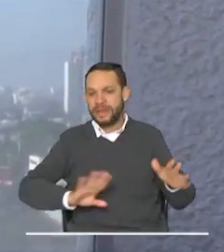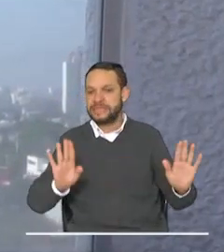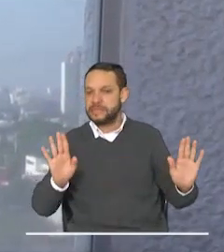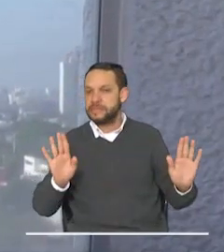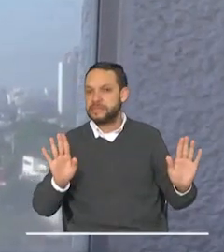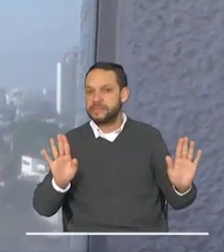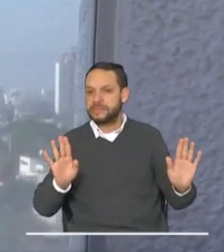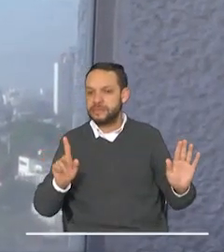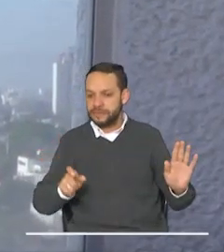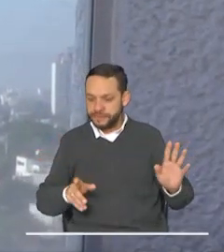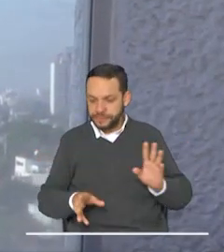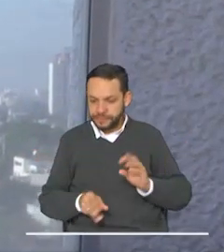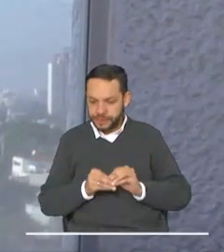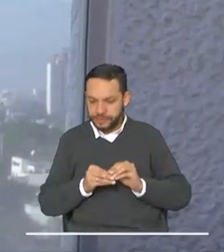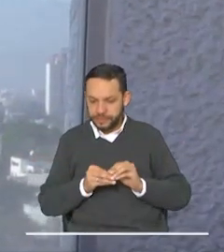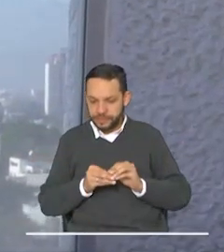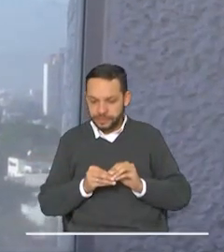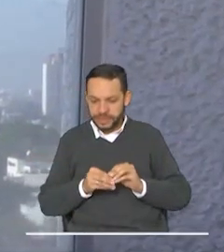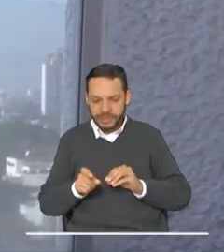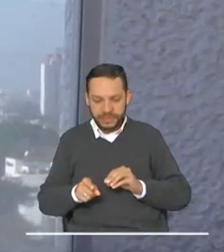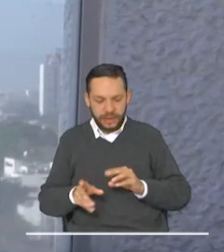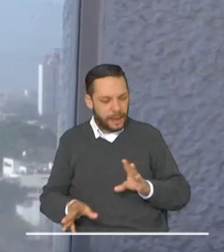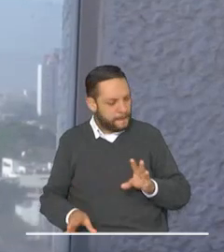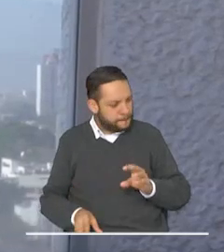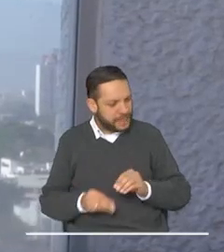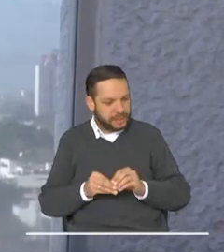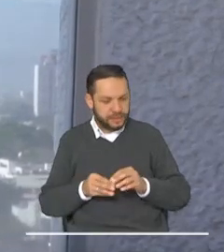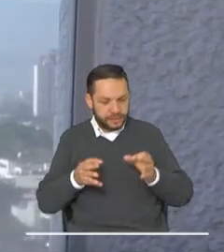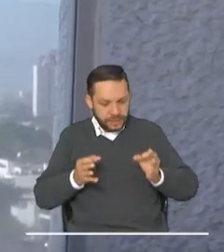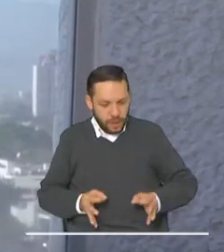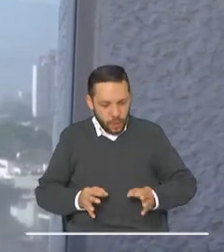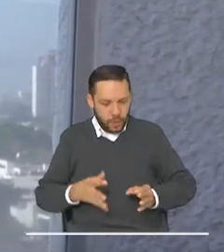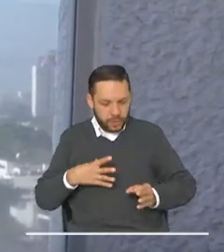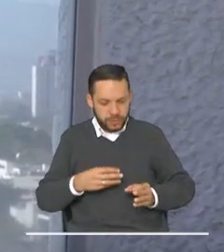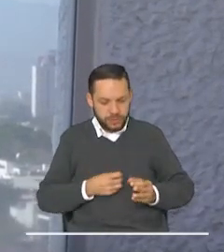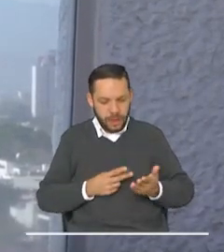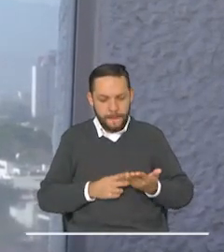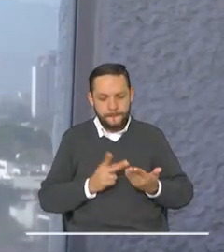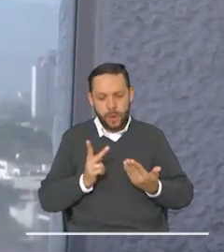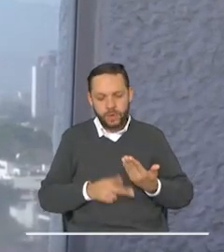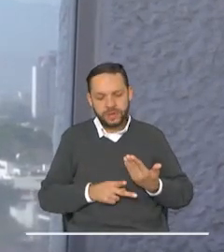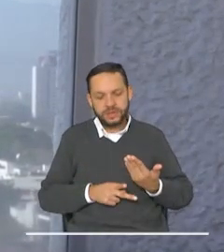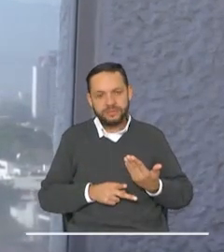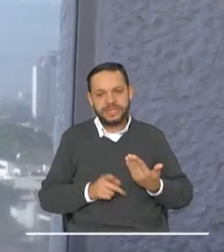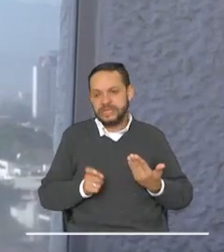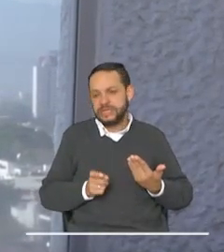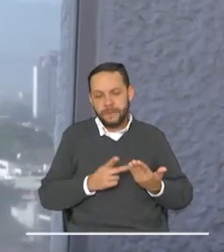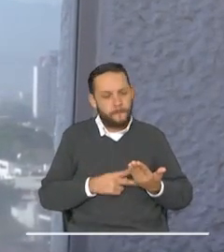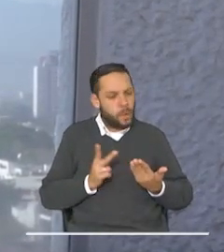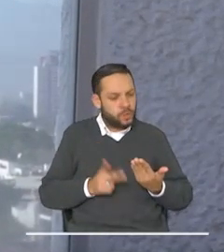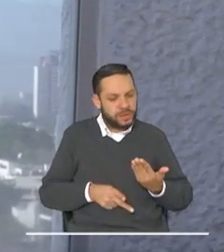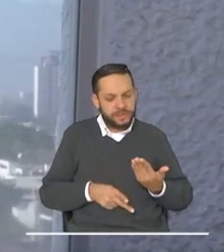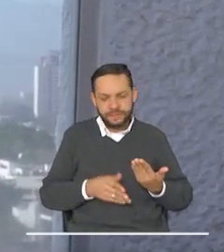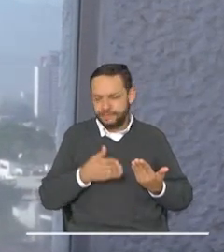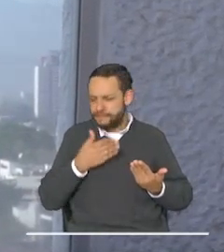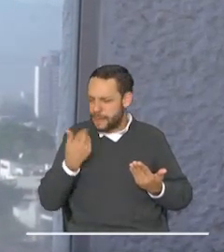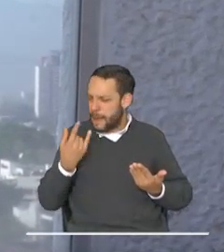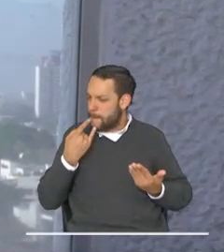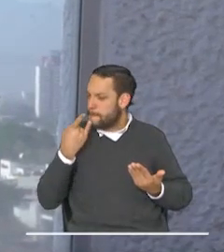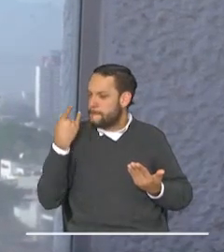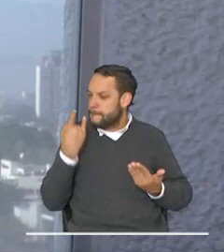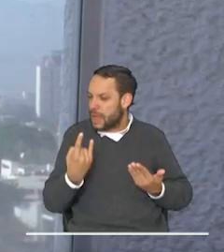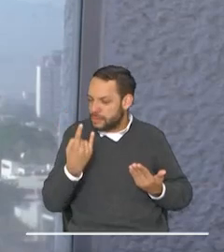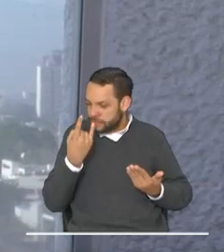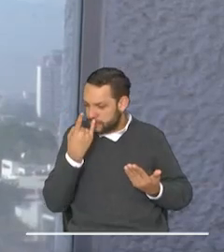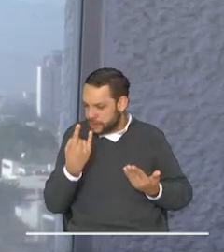momentos es necesario pero siempre queremos como fútbol y como proyecto que sería interesante observar